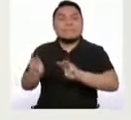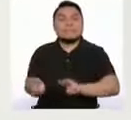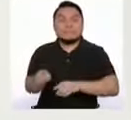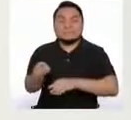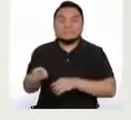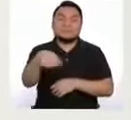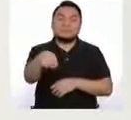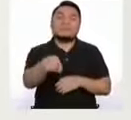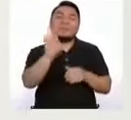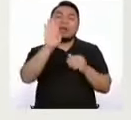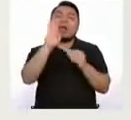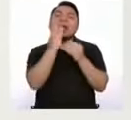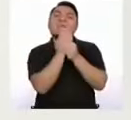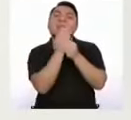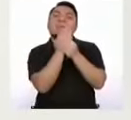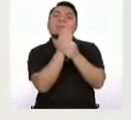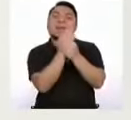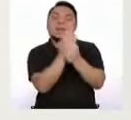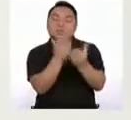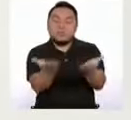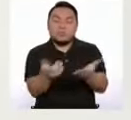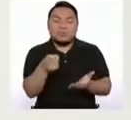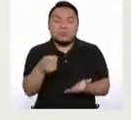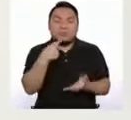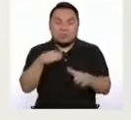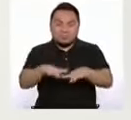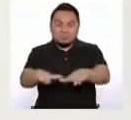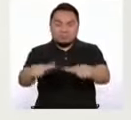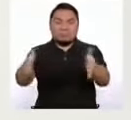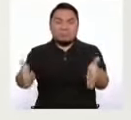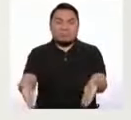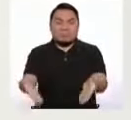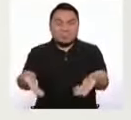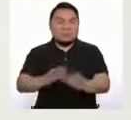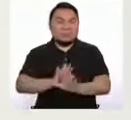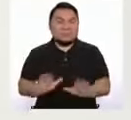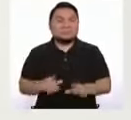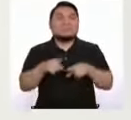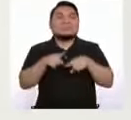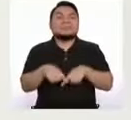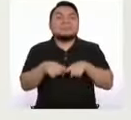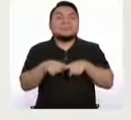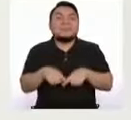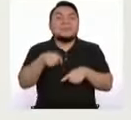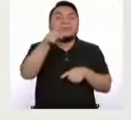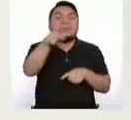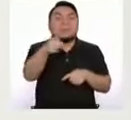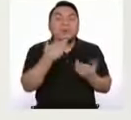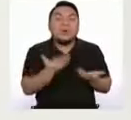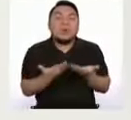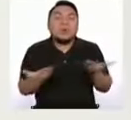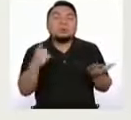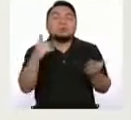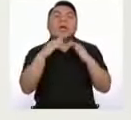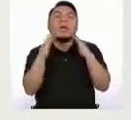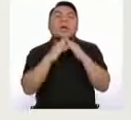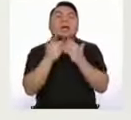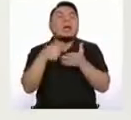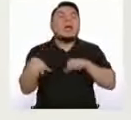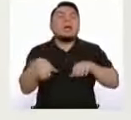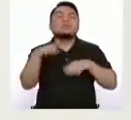un librero, un aparador. Depende mucho de los muebles que tenga cada uno de